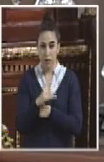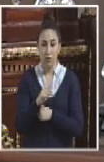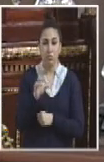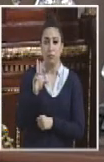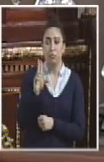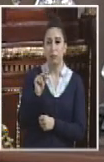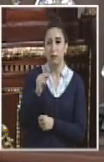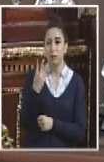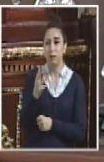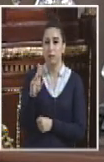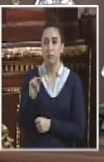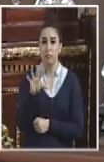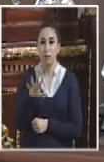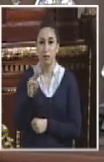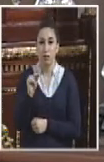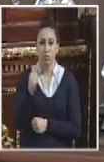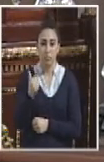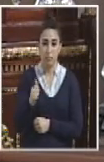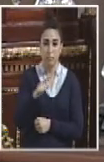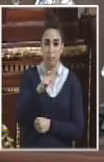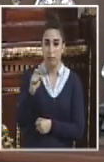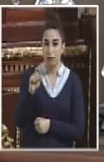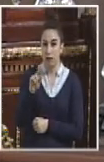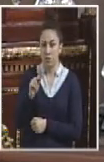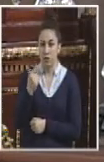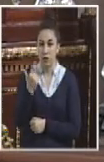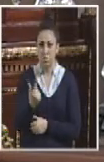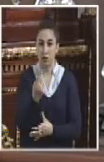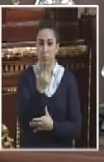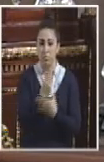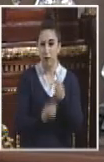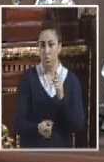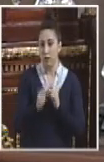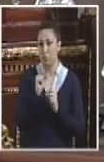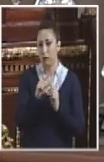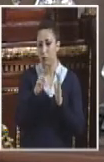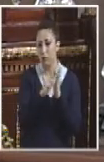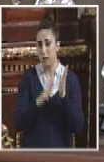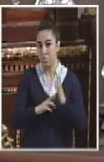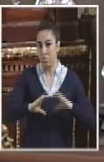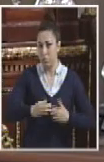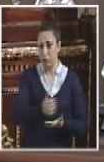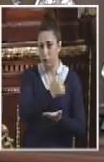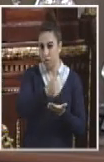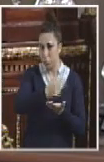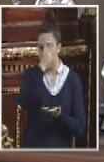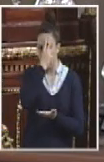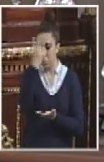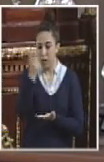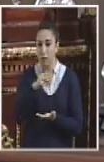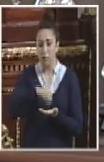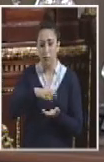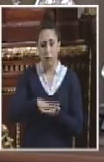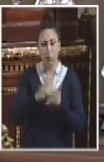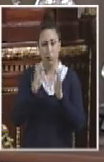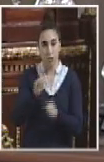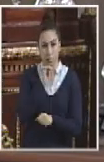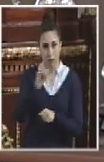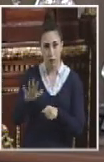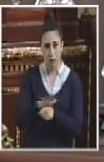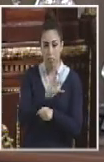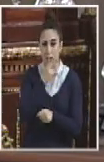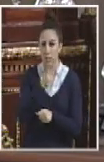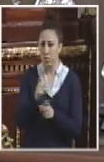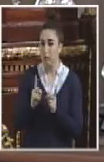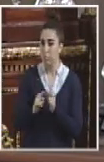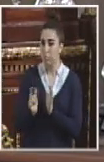Orgánica 84, 85, 86 y 187 del Reglamento, ambos del Congreso de la Ciudad de México, se instruye su inserción íntegra